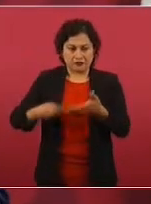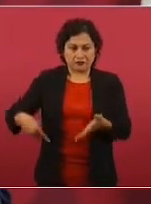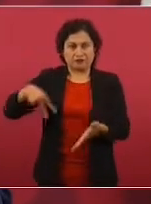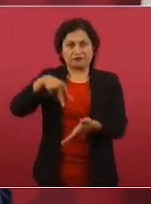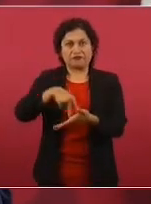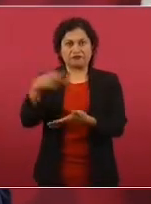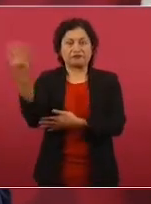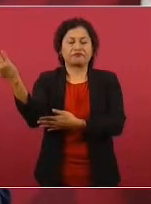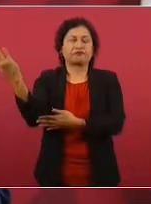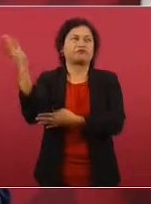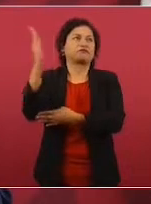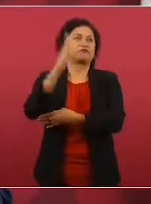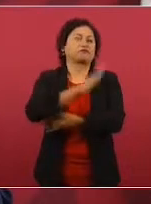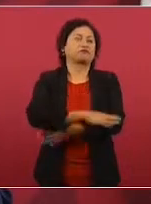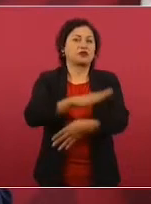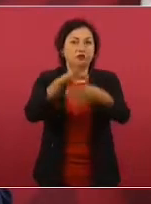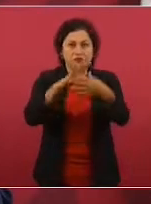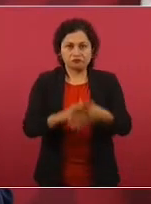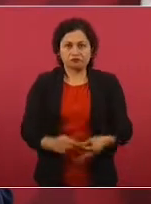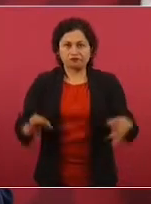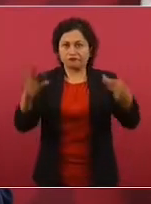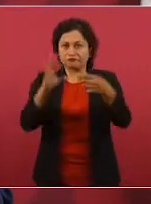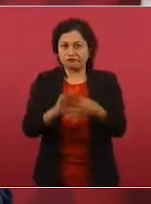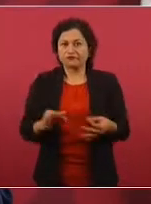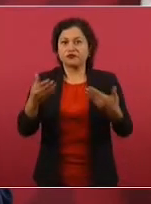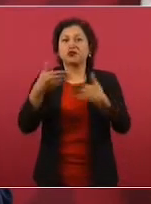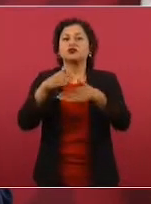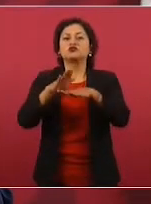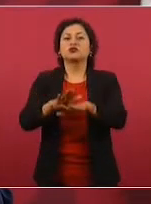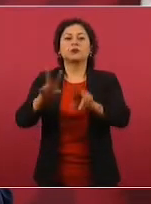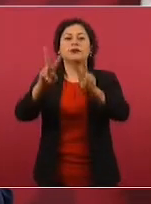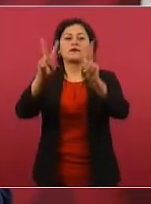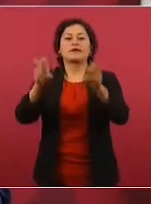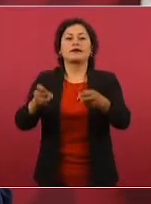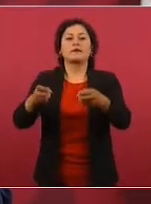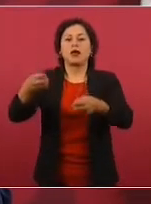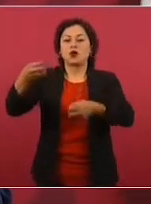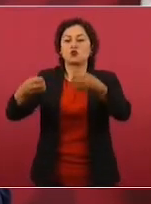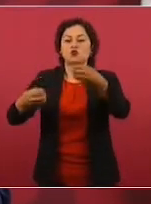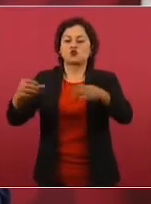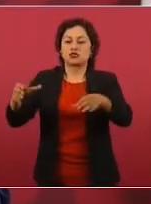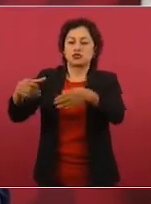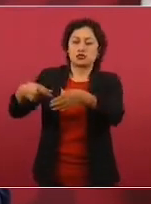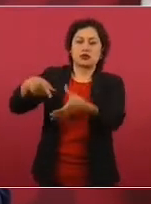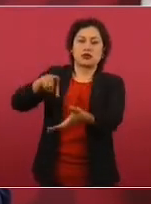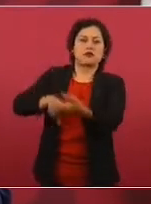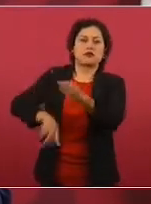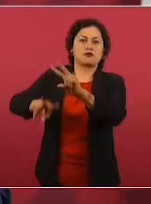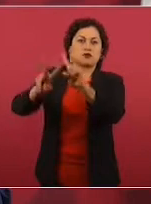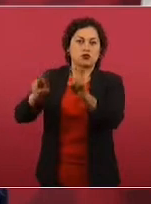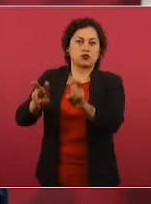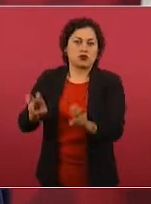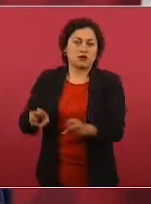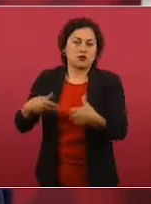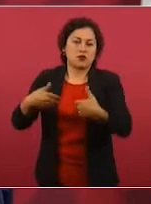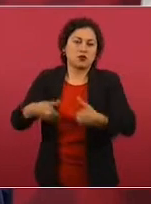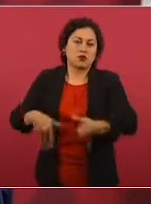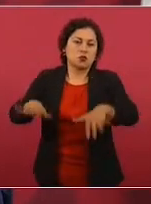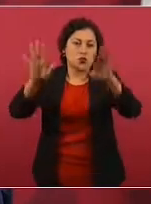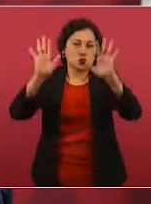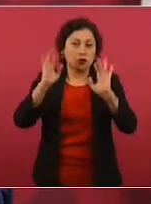los pleitos judiciales, por ejemplo, de las